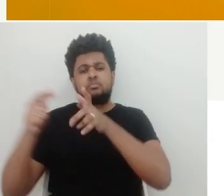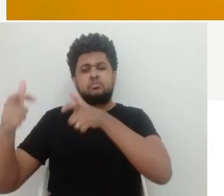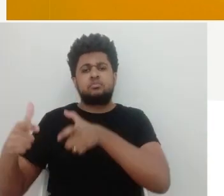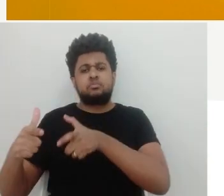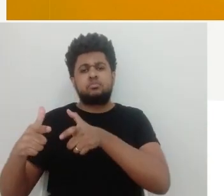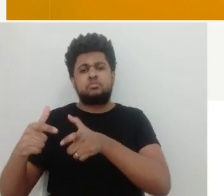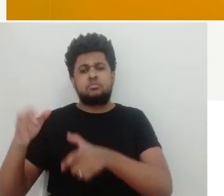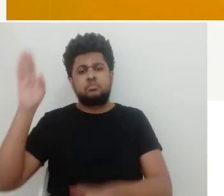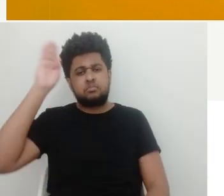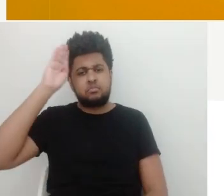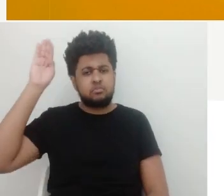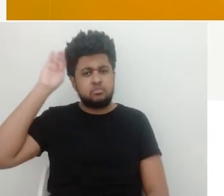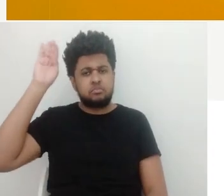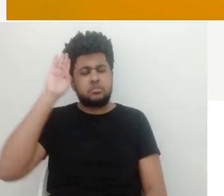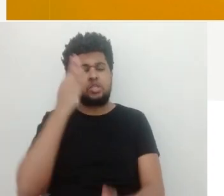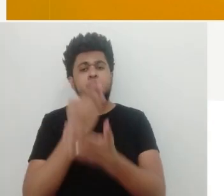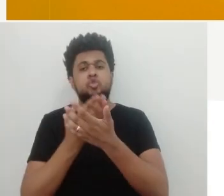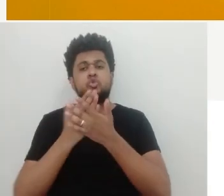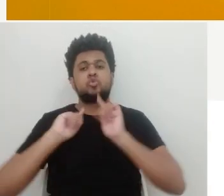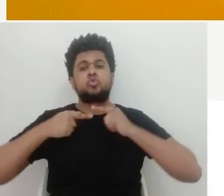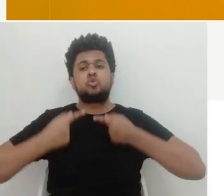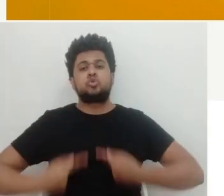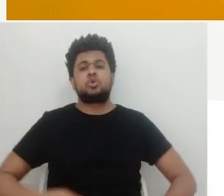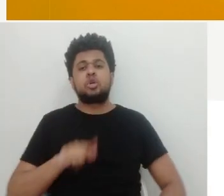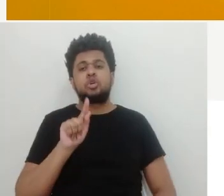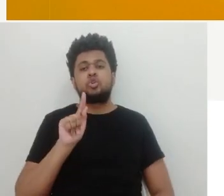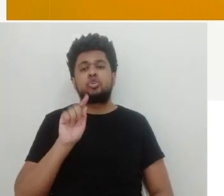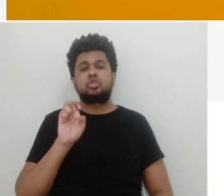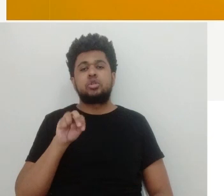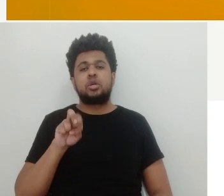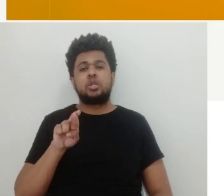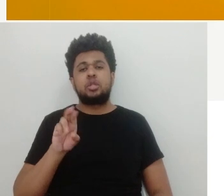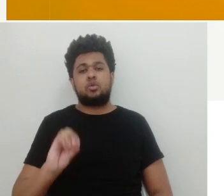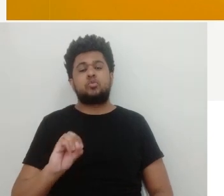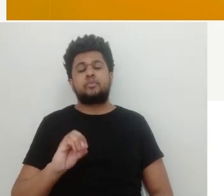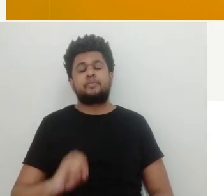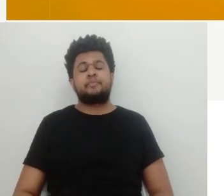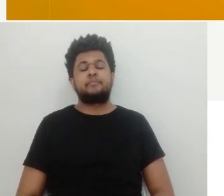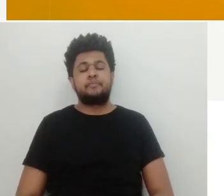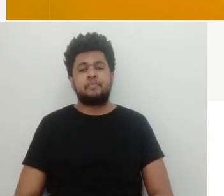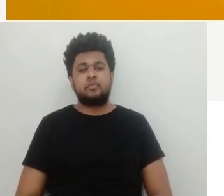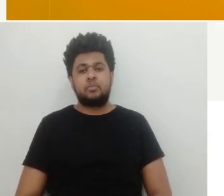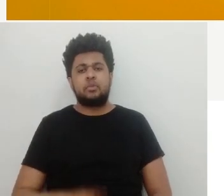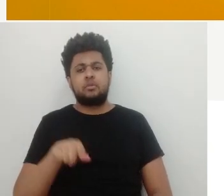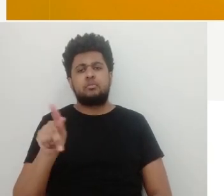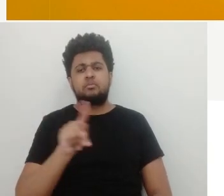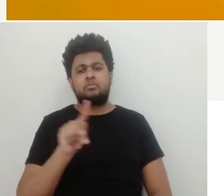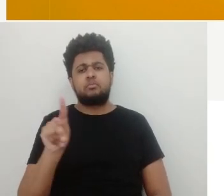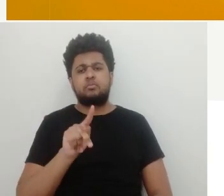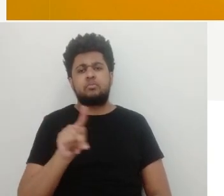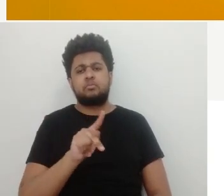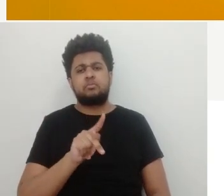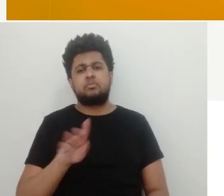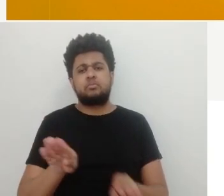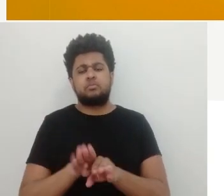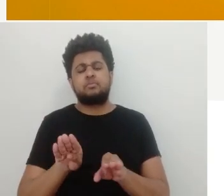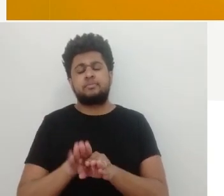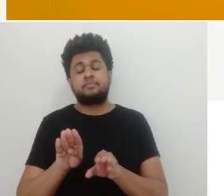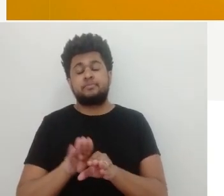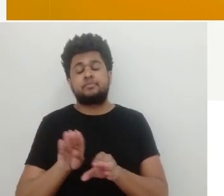el profesor Maldonado Torres plantea que esta